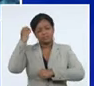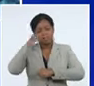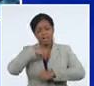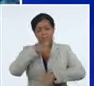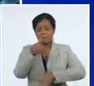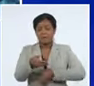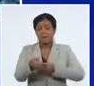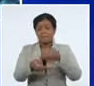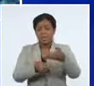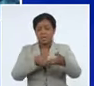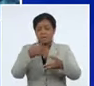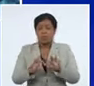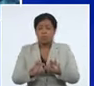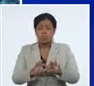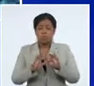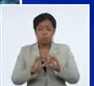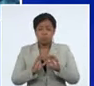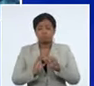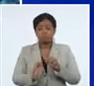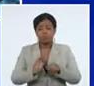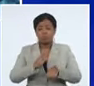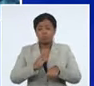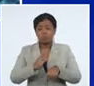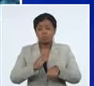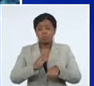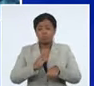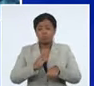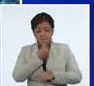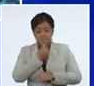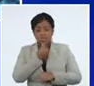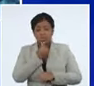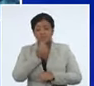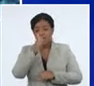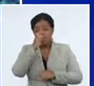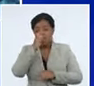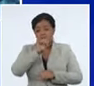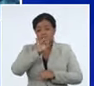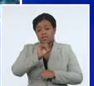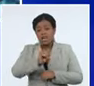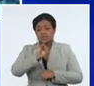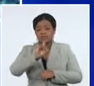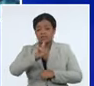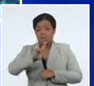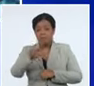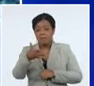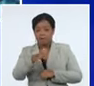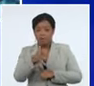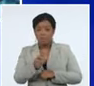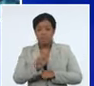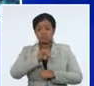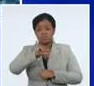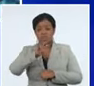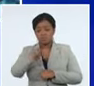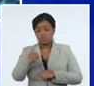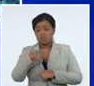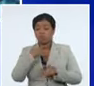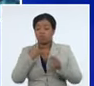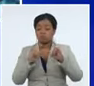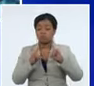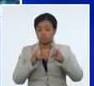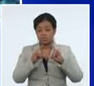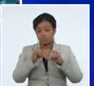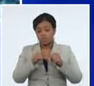desfavorable que tiene la COVID en ellos. En 79, 6 fallecidos, de 80